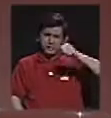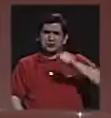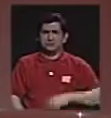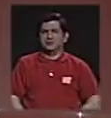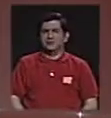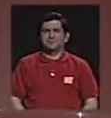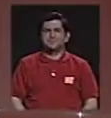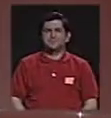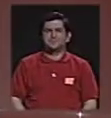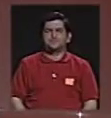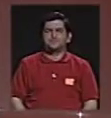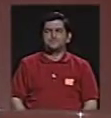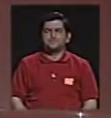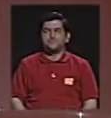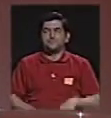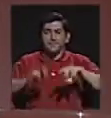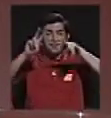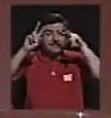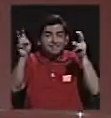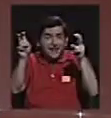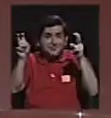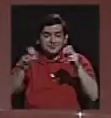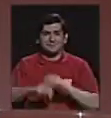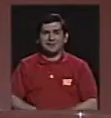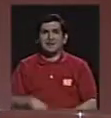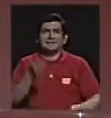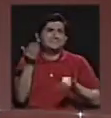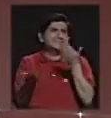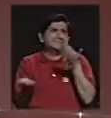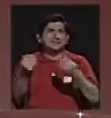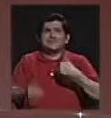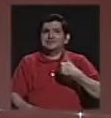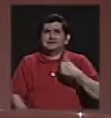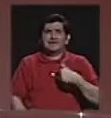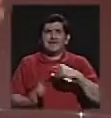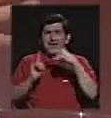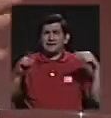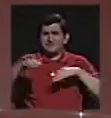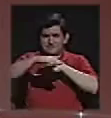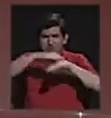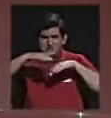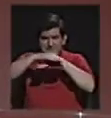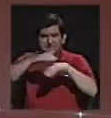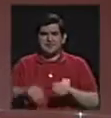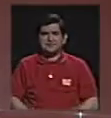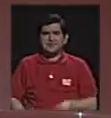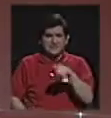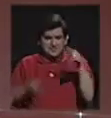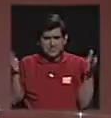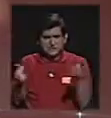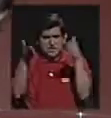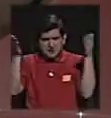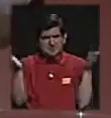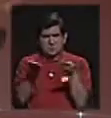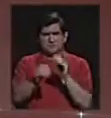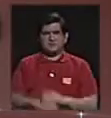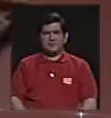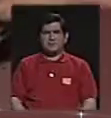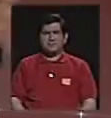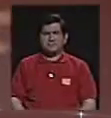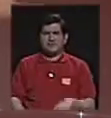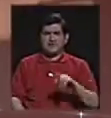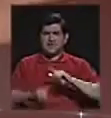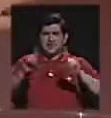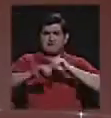yo creo que el tema es que ha habido, digamos, desde las plataformas que están impulsando esto, que son